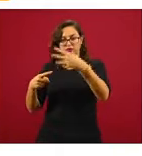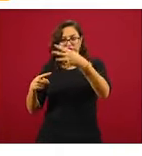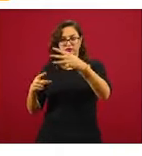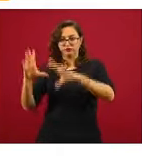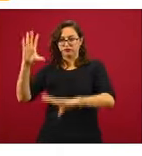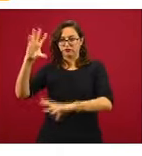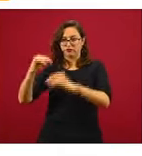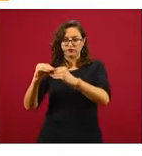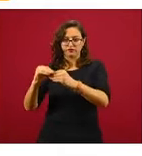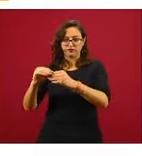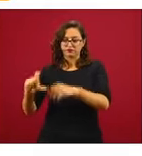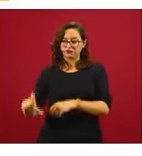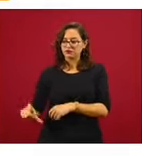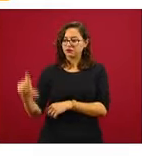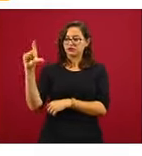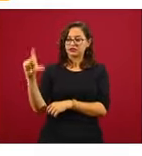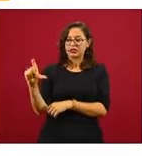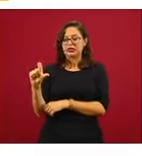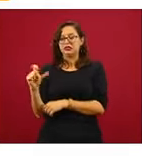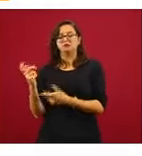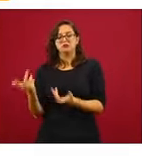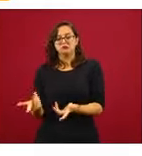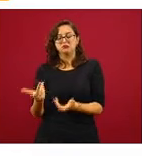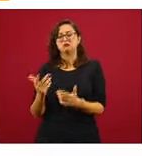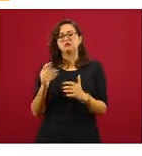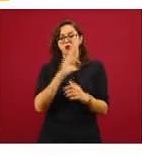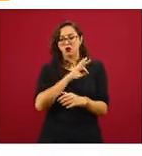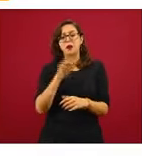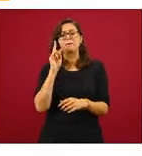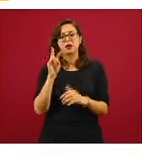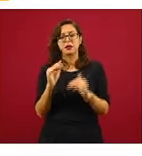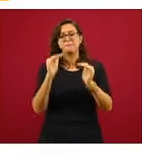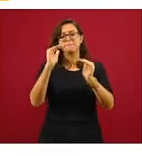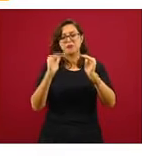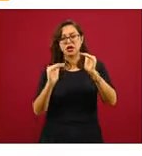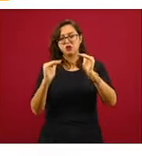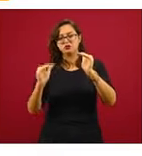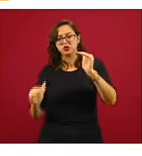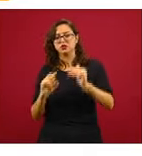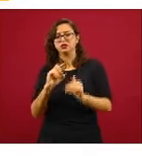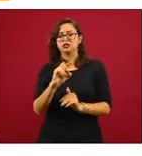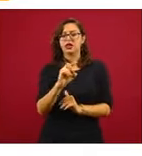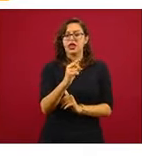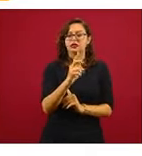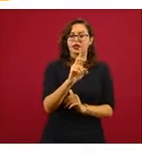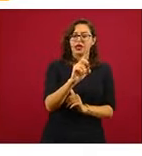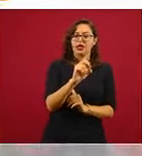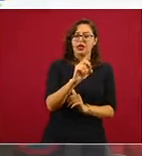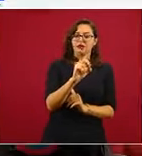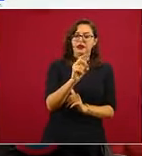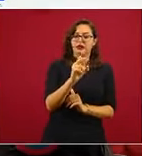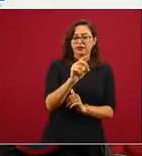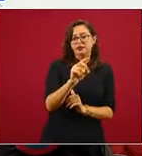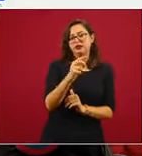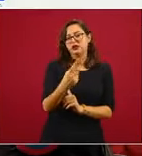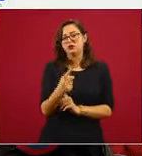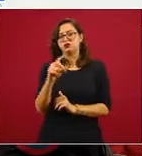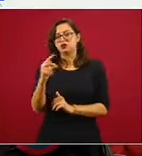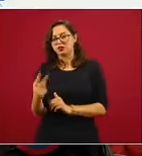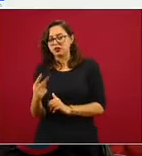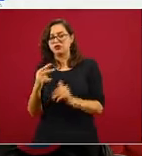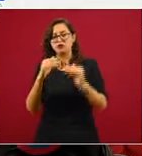personas negativas. También es menor en la semana 32 en relación a la 31, la 31 en relación a la 30 y así